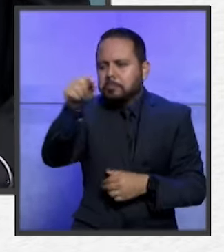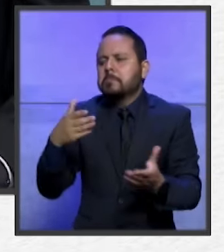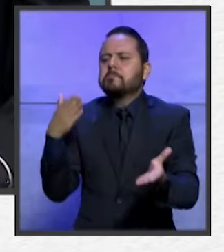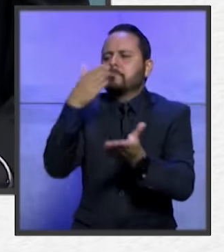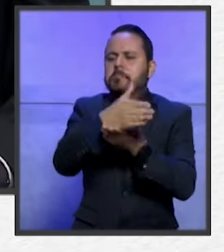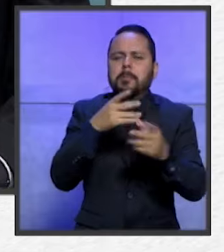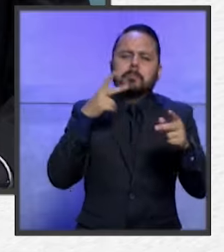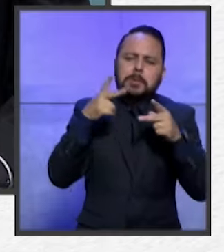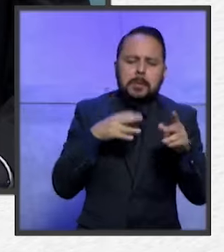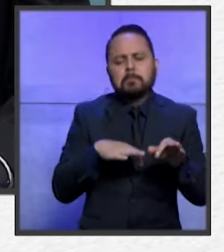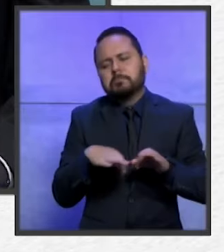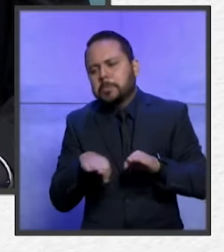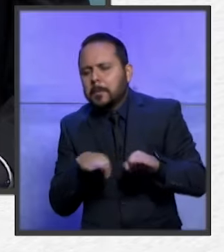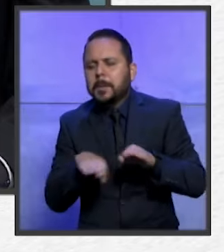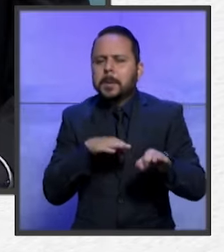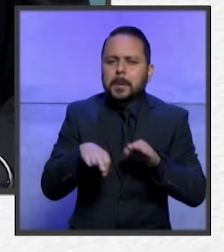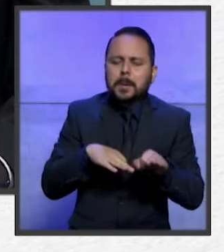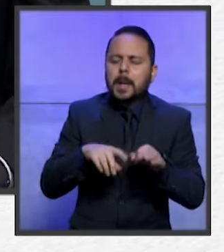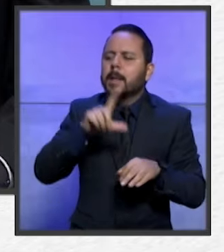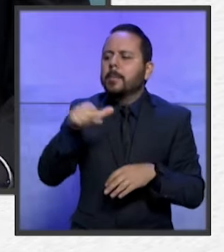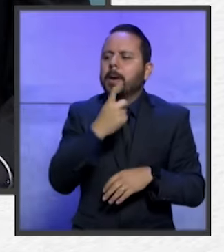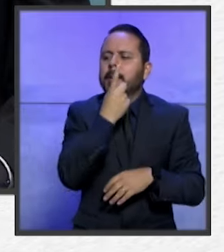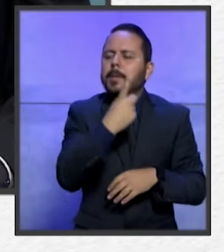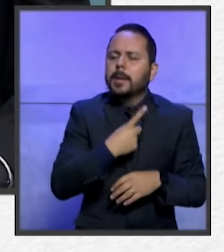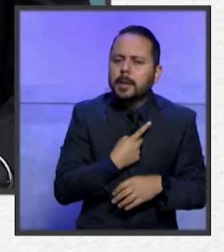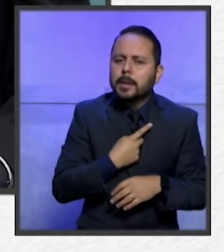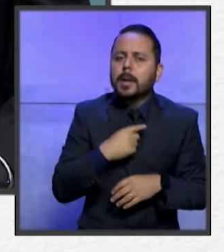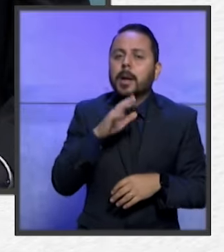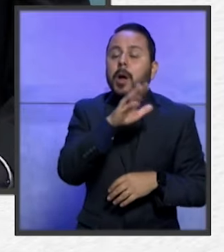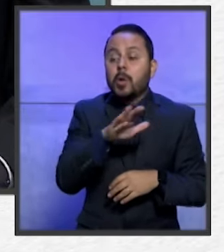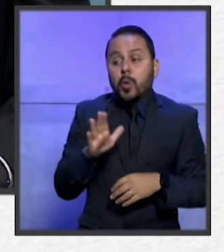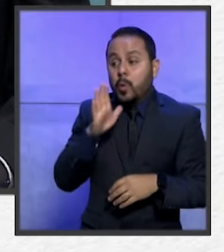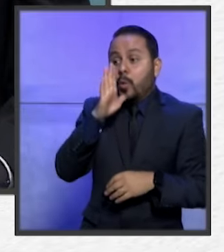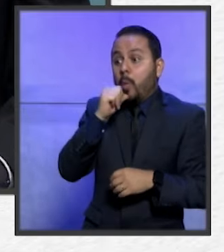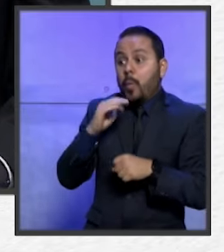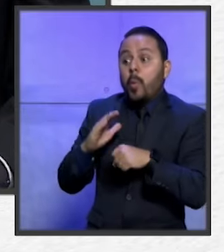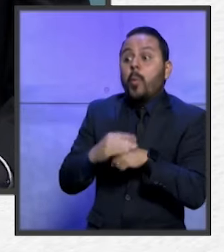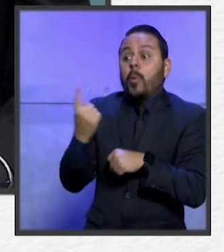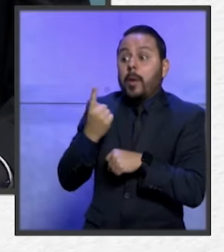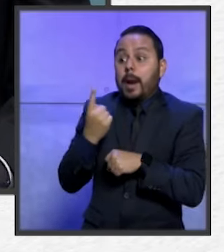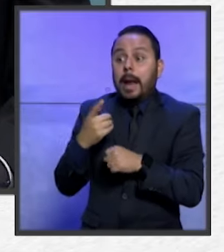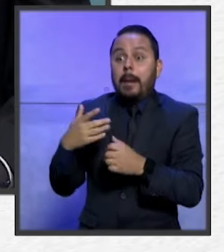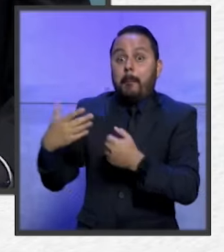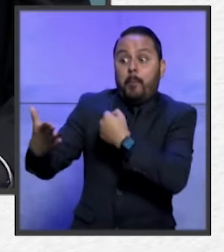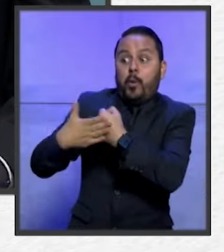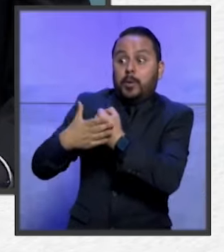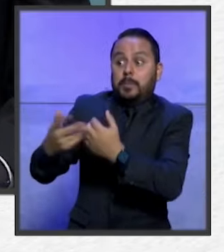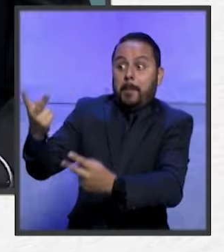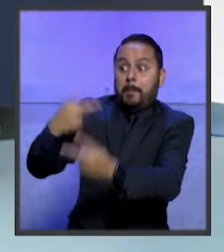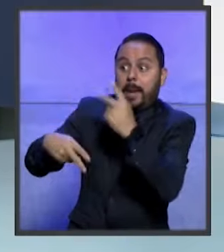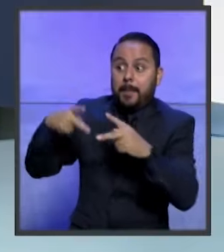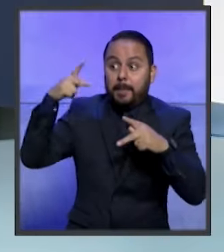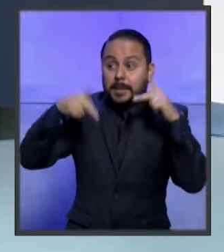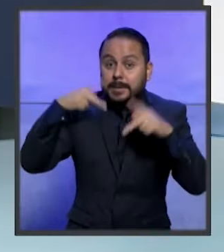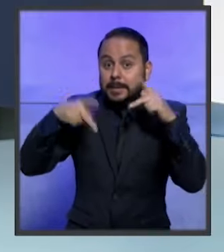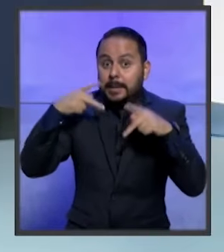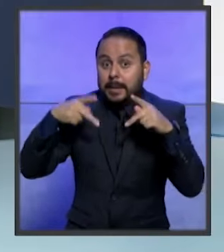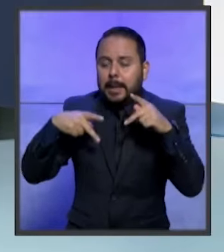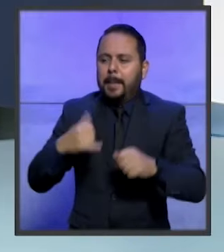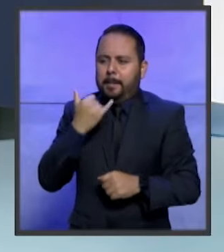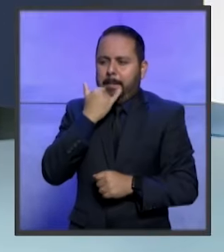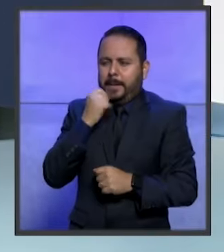digamos estamos de visita estamos trabajando y nos dicen no podemos hacer esto porque tenemos al a la visitaduría este